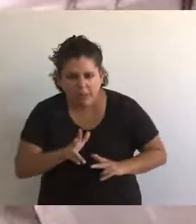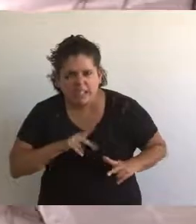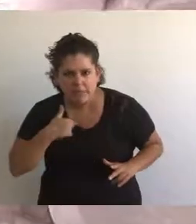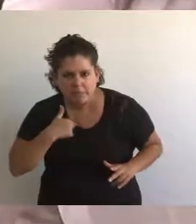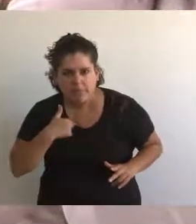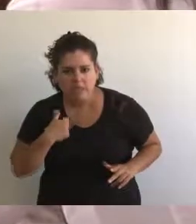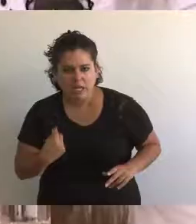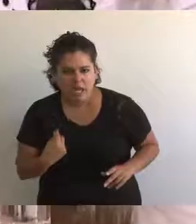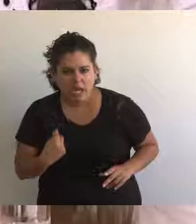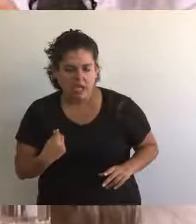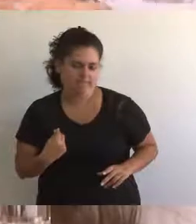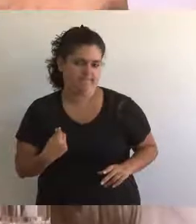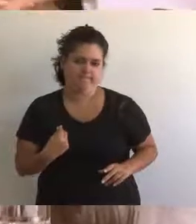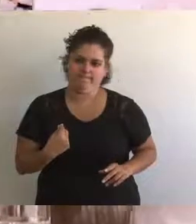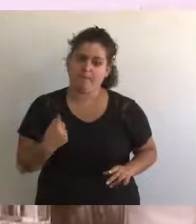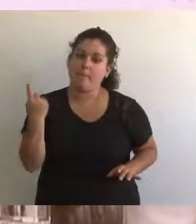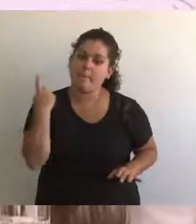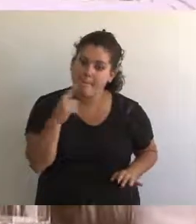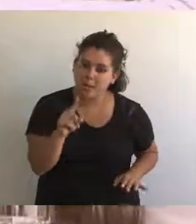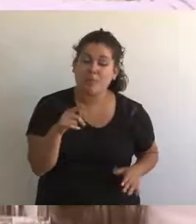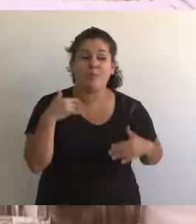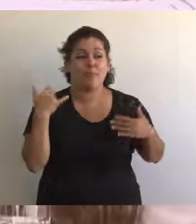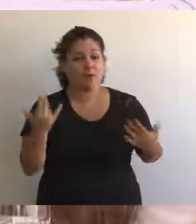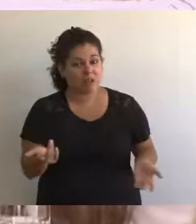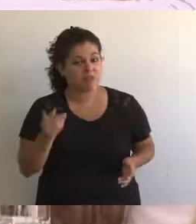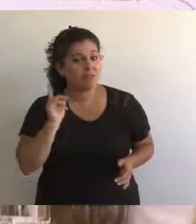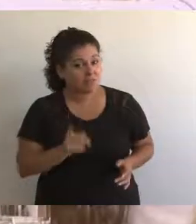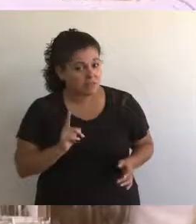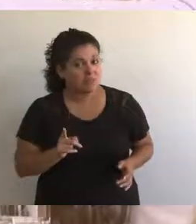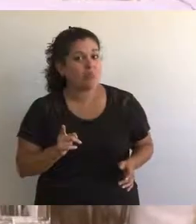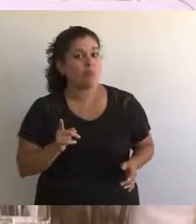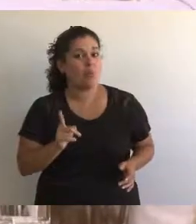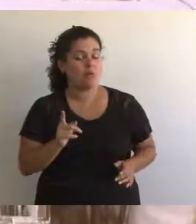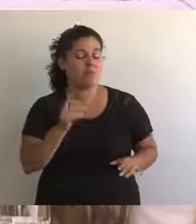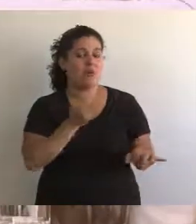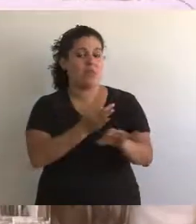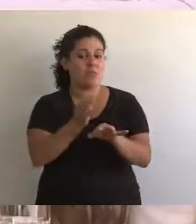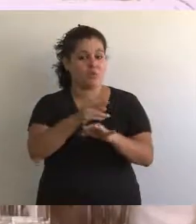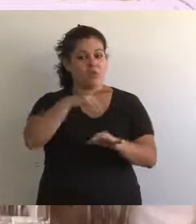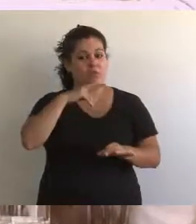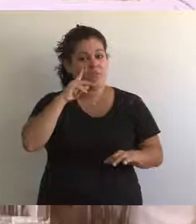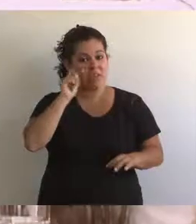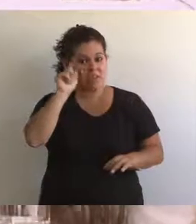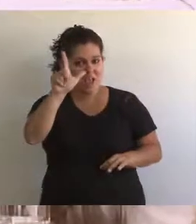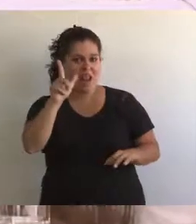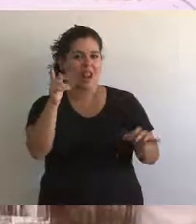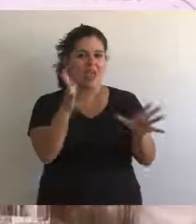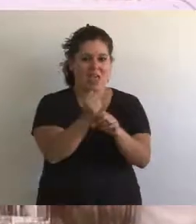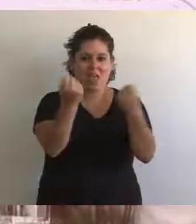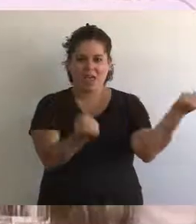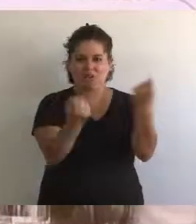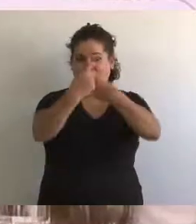hacer. O sea, claro. Claro, pero por eso mismo ya, bueno, la educación vial ya es una